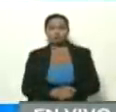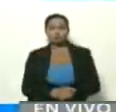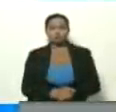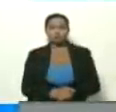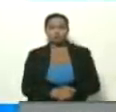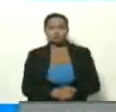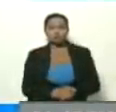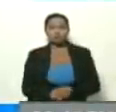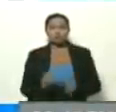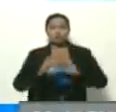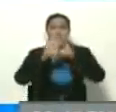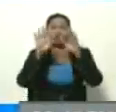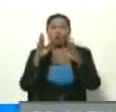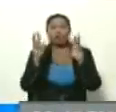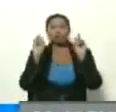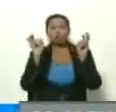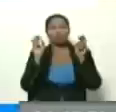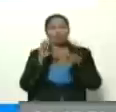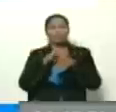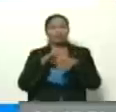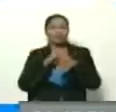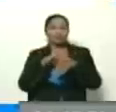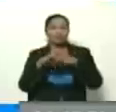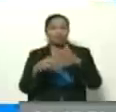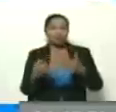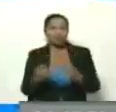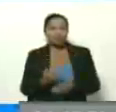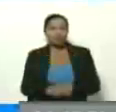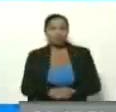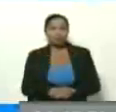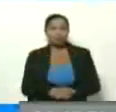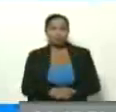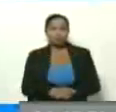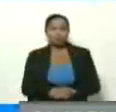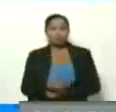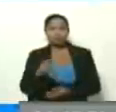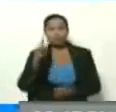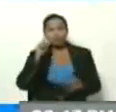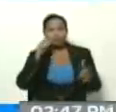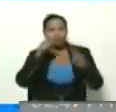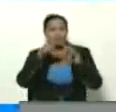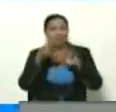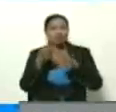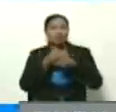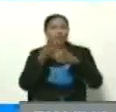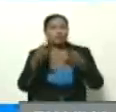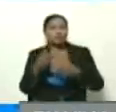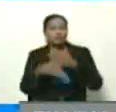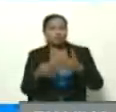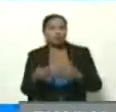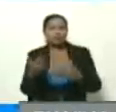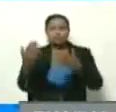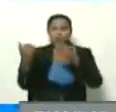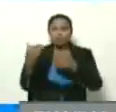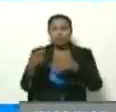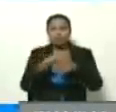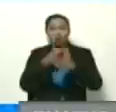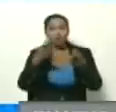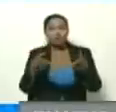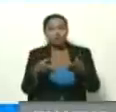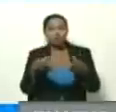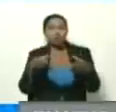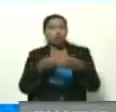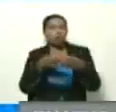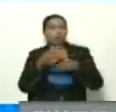Por supuesto, también está el tema de los ministerios, eso es la parte referida al gobierno, pero ahí viene, ¿ves? Gobierno y